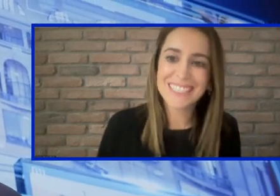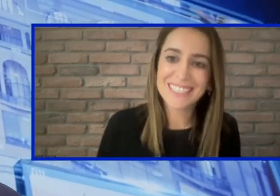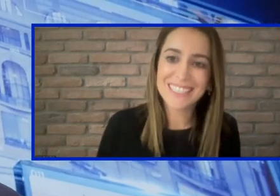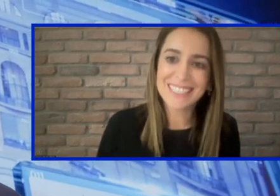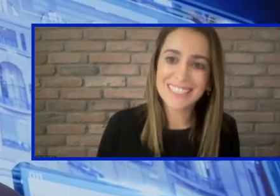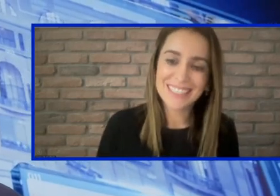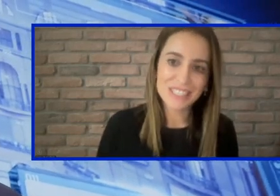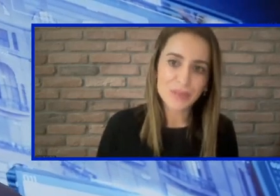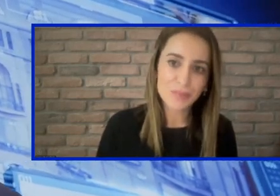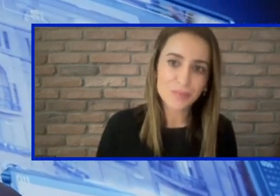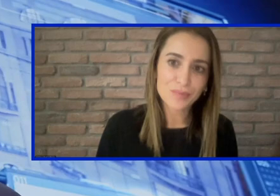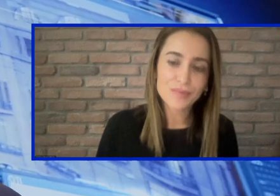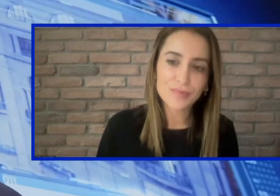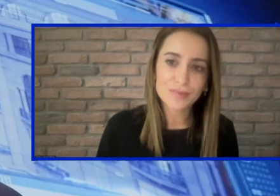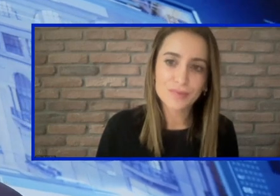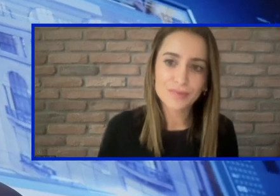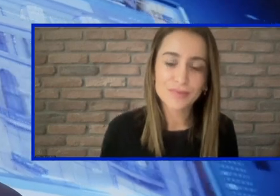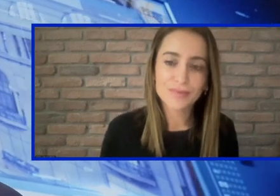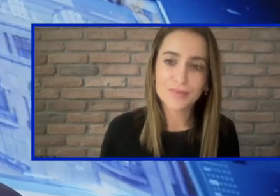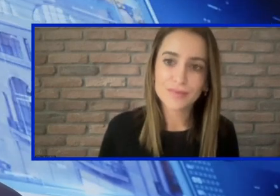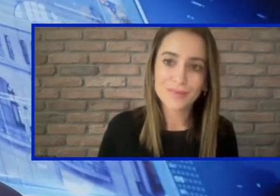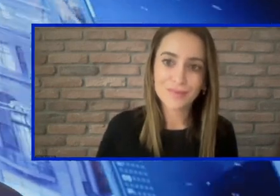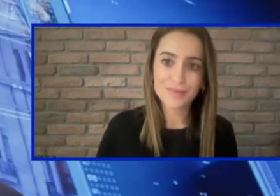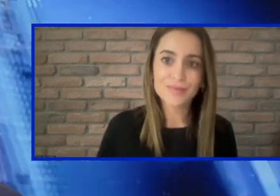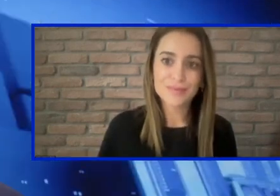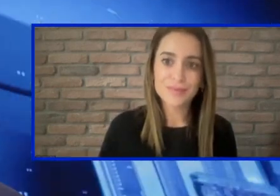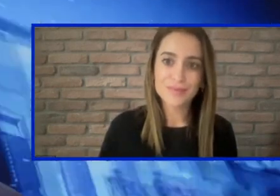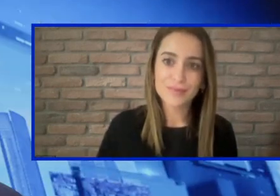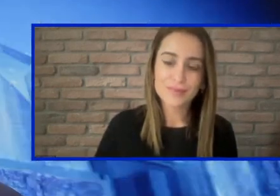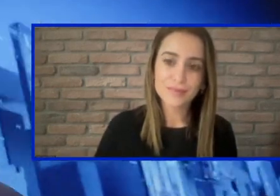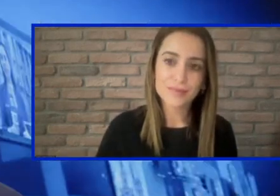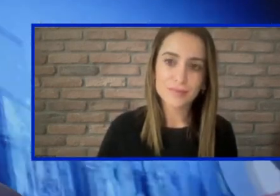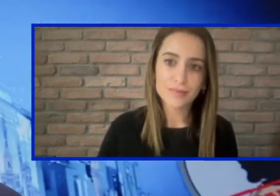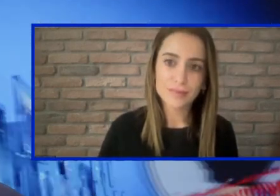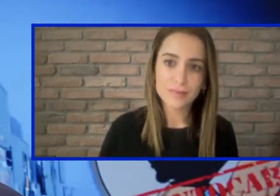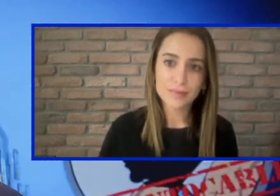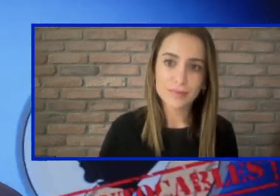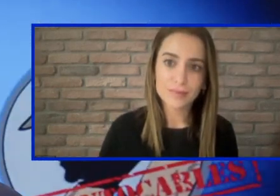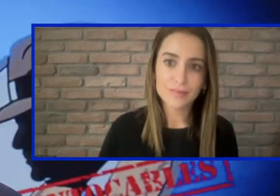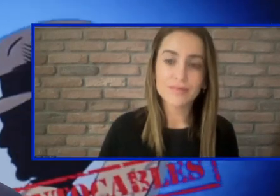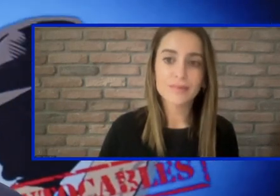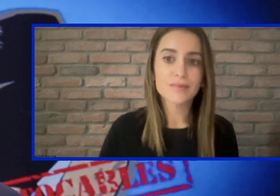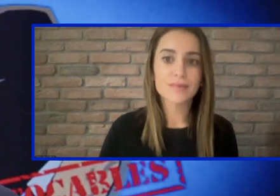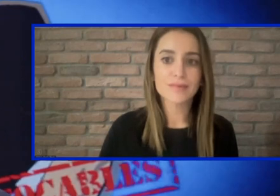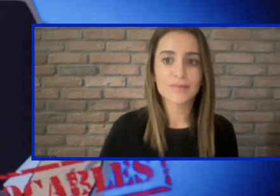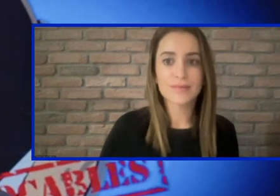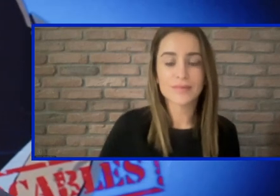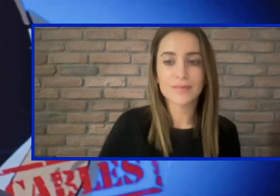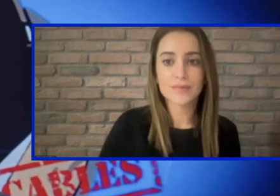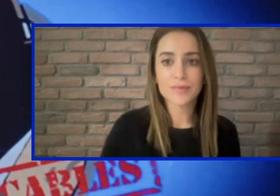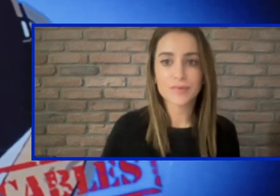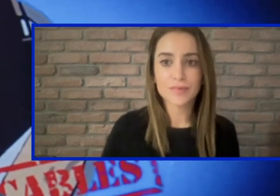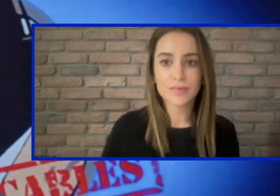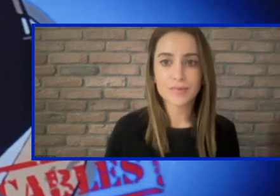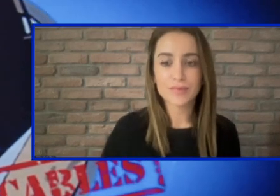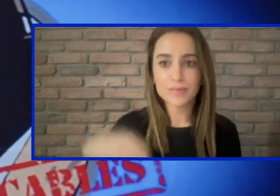Gómez, responsable de la información de tribunales de OK Diario, y que va a charlar con nosotros unos minutos para actualizar